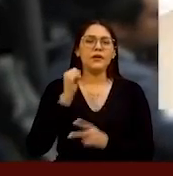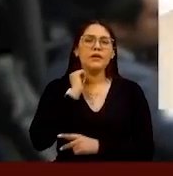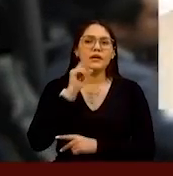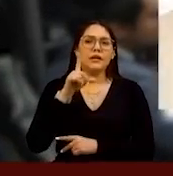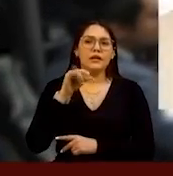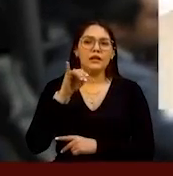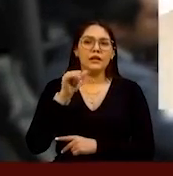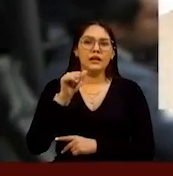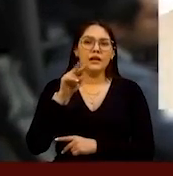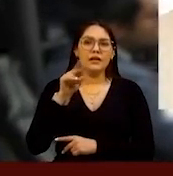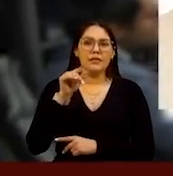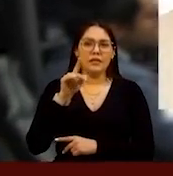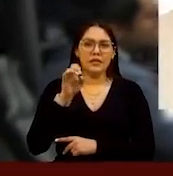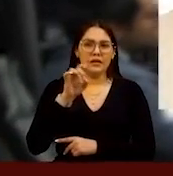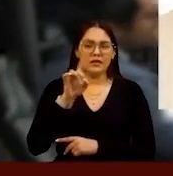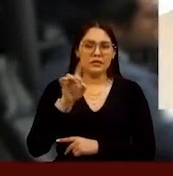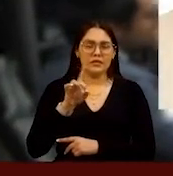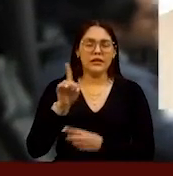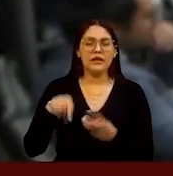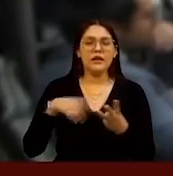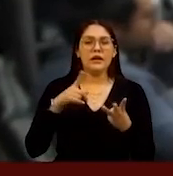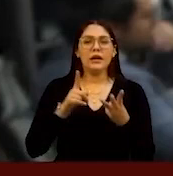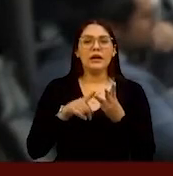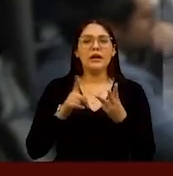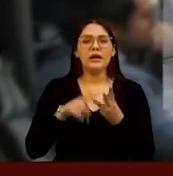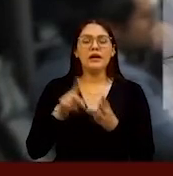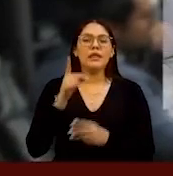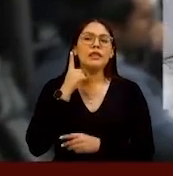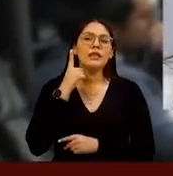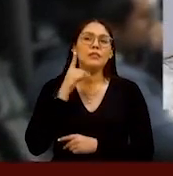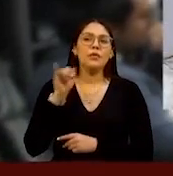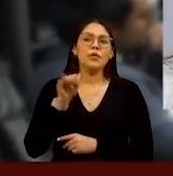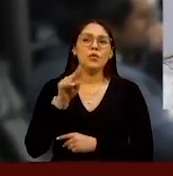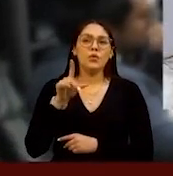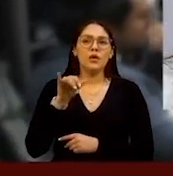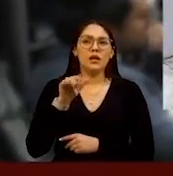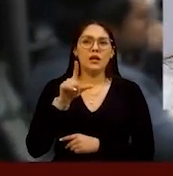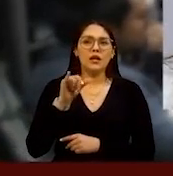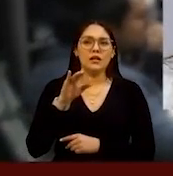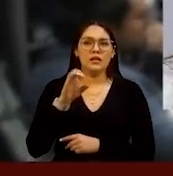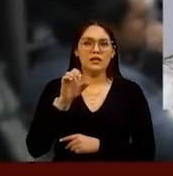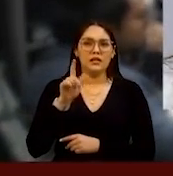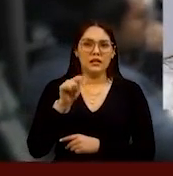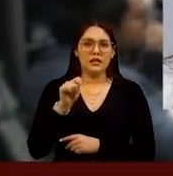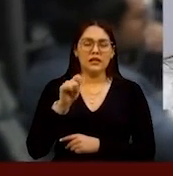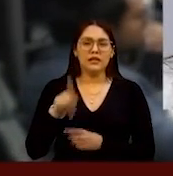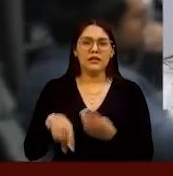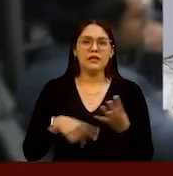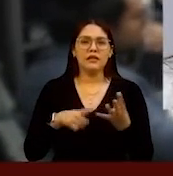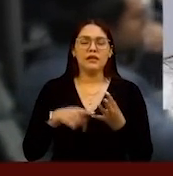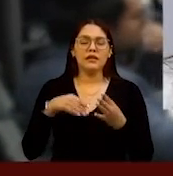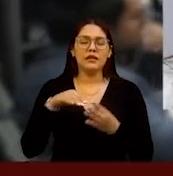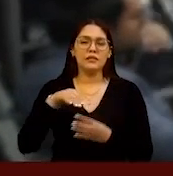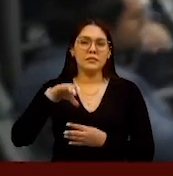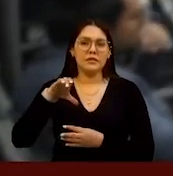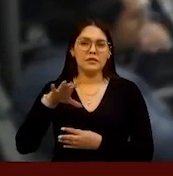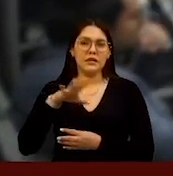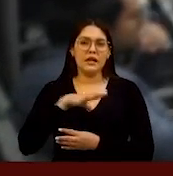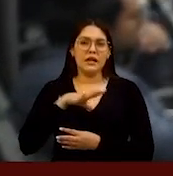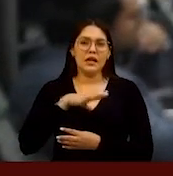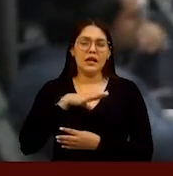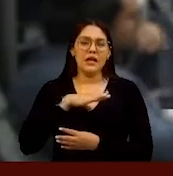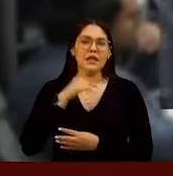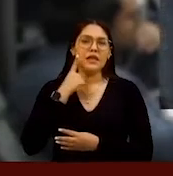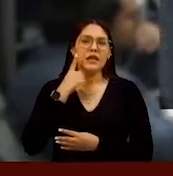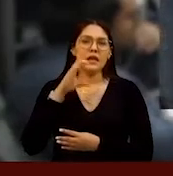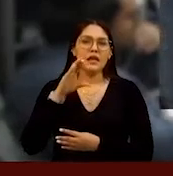Margarita Valdés Martínez. Por el PAN, la diputada Julia Lisset Jiménez Angulo. Por Movimiento Ciudadano, el diputado